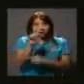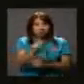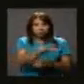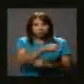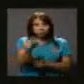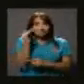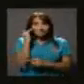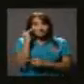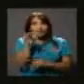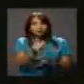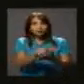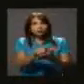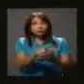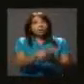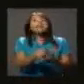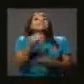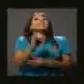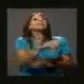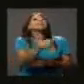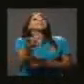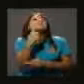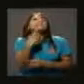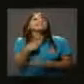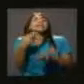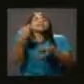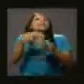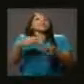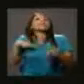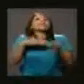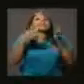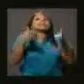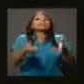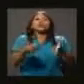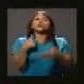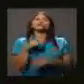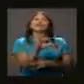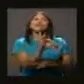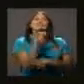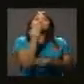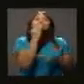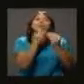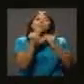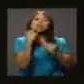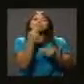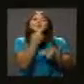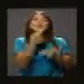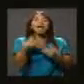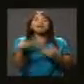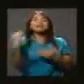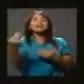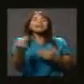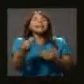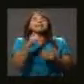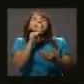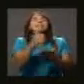Bueno el que me diga el nombre del ministro o ministra lo invito en chifrijo a la salida de este debate. A ver ¿quién me ayuda?